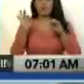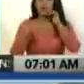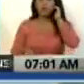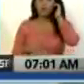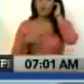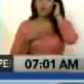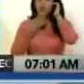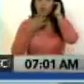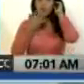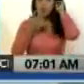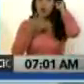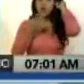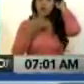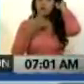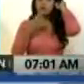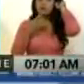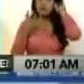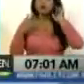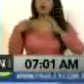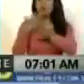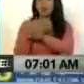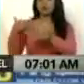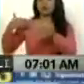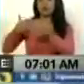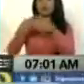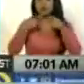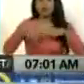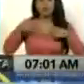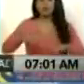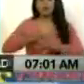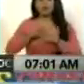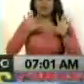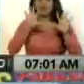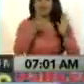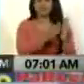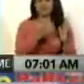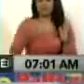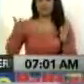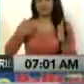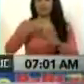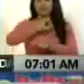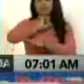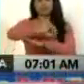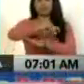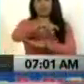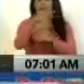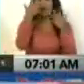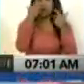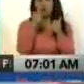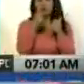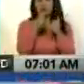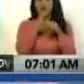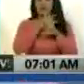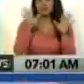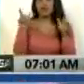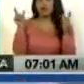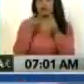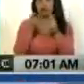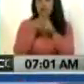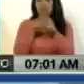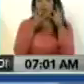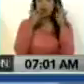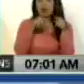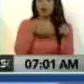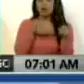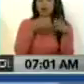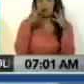carrera adversa de 4 derrotas, y en 10 innings pudieron dejar en el terreno a los melenudos, mientras que ya el conjunto